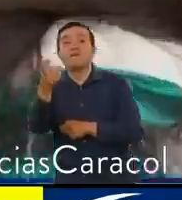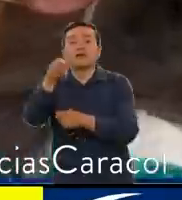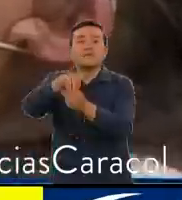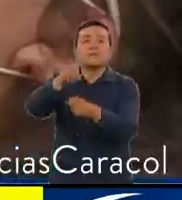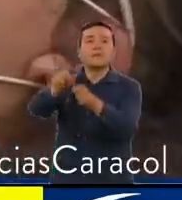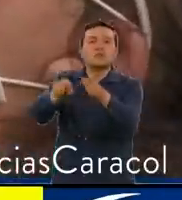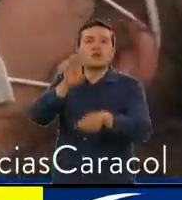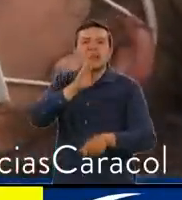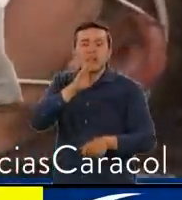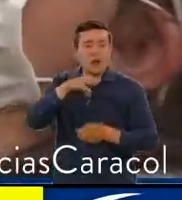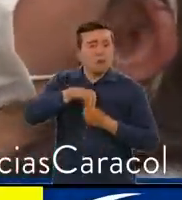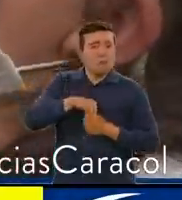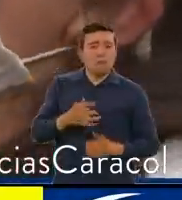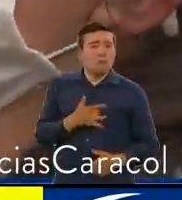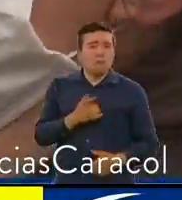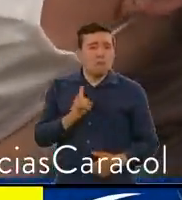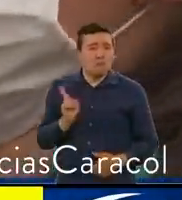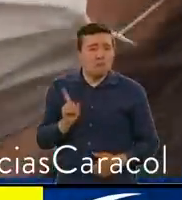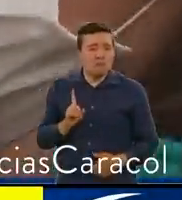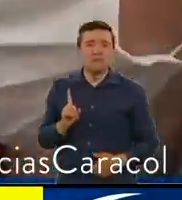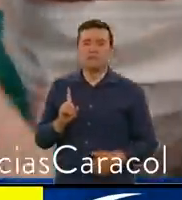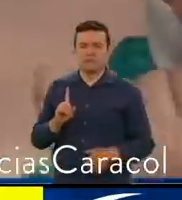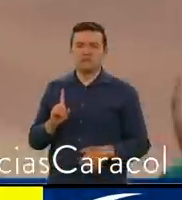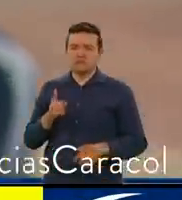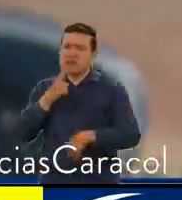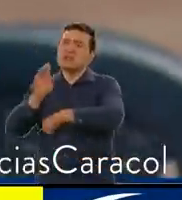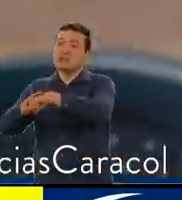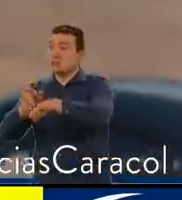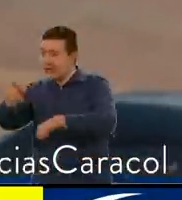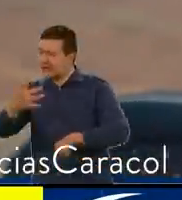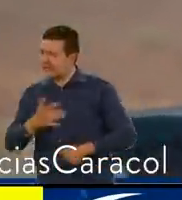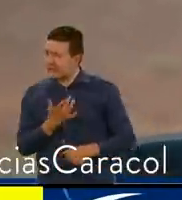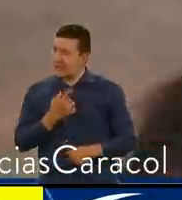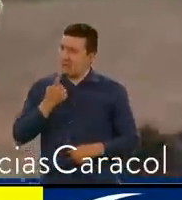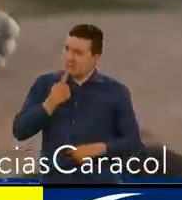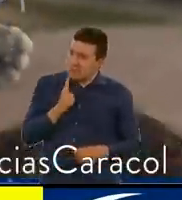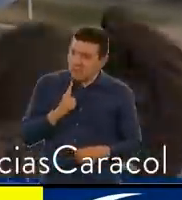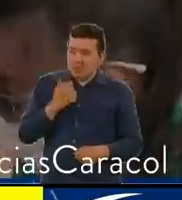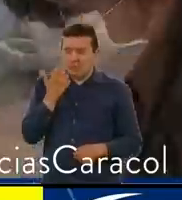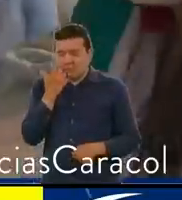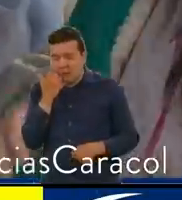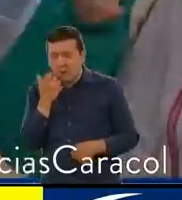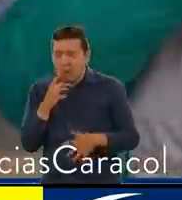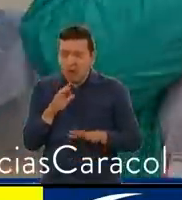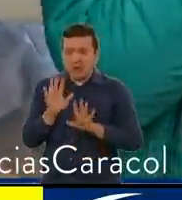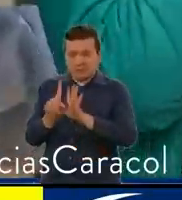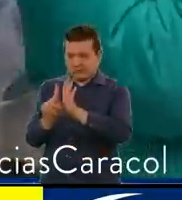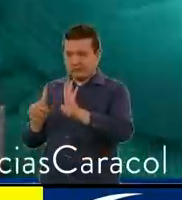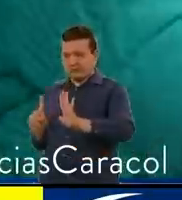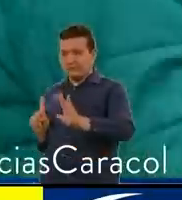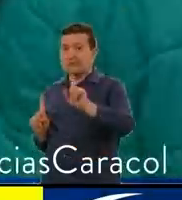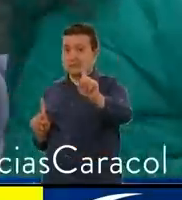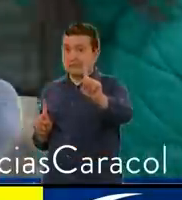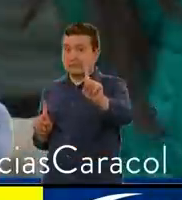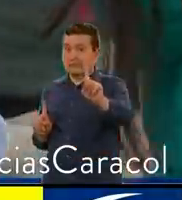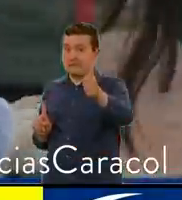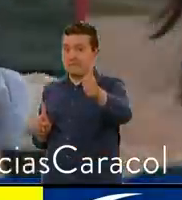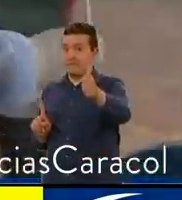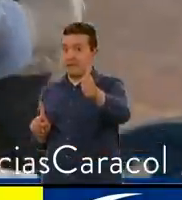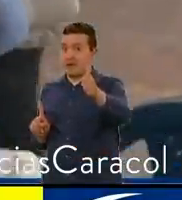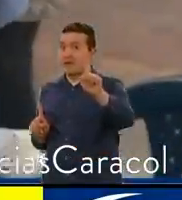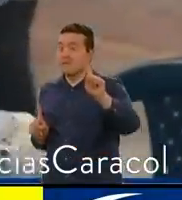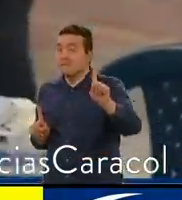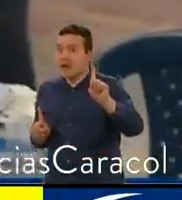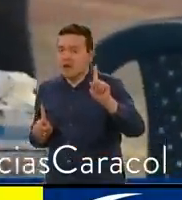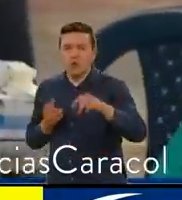si tiene síntomas, aíslese. Y es importante, hay que hacerlo. Pero fíjese también que hay una cantidad de notas que han pasado donde